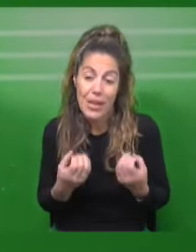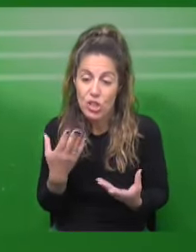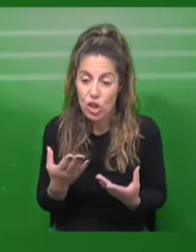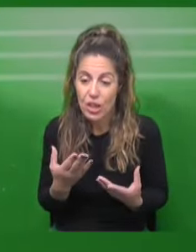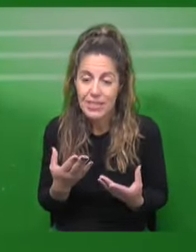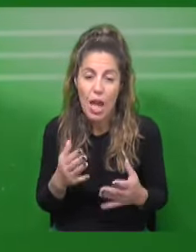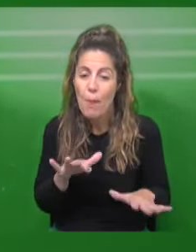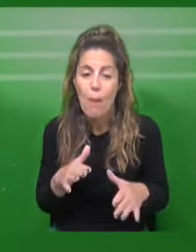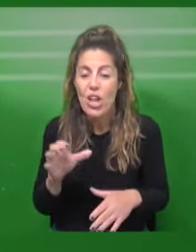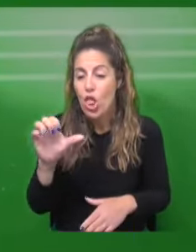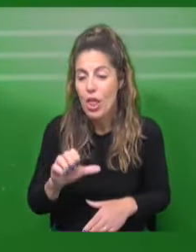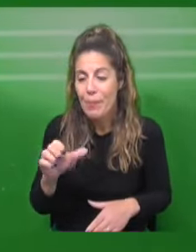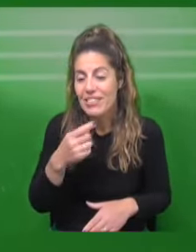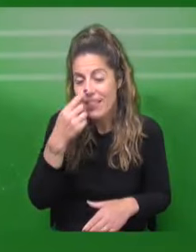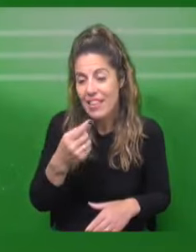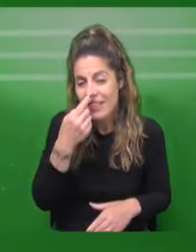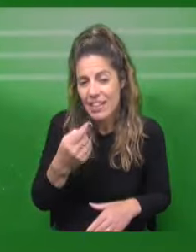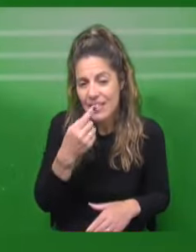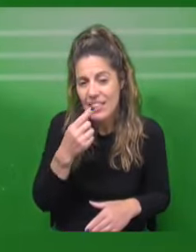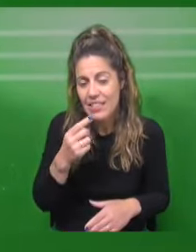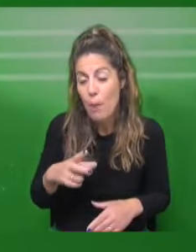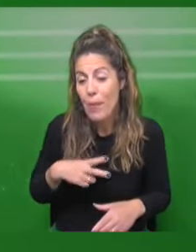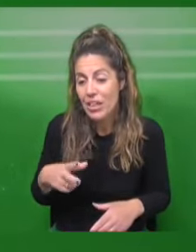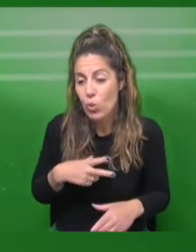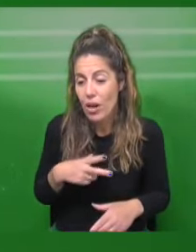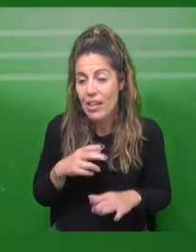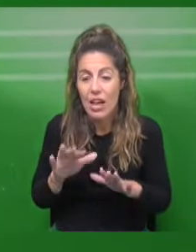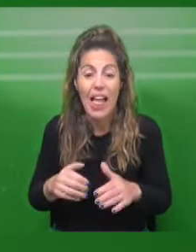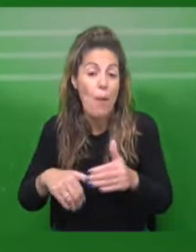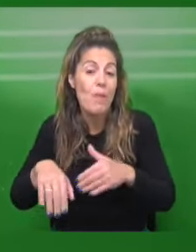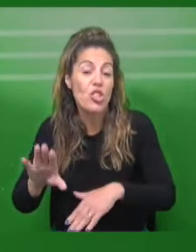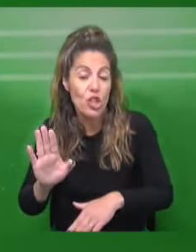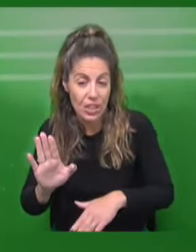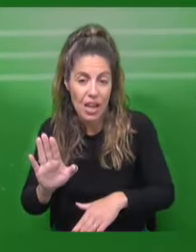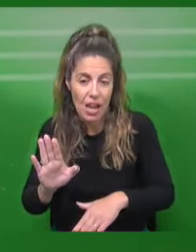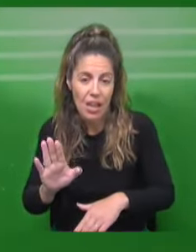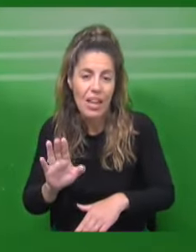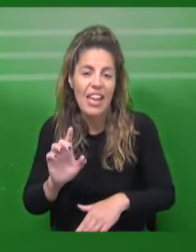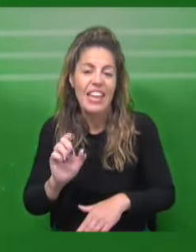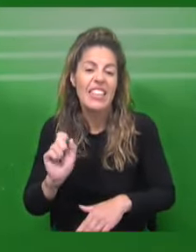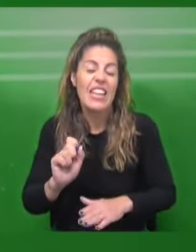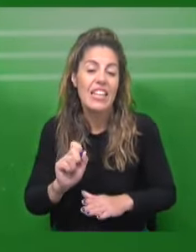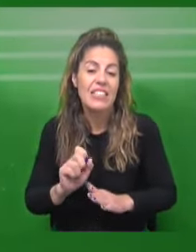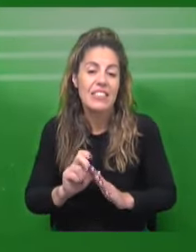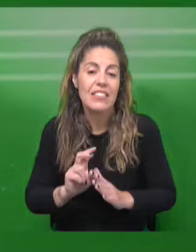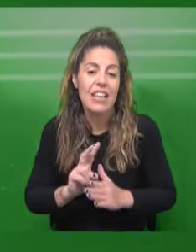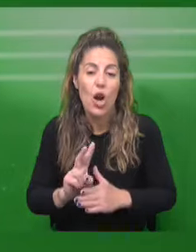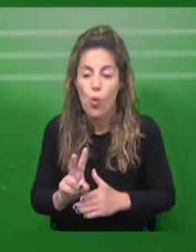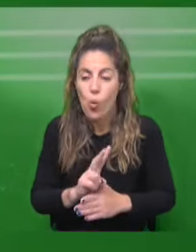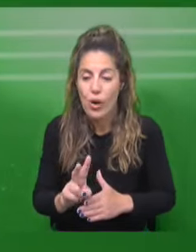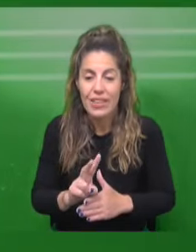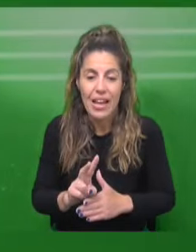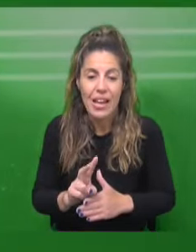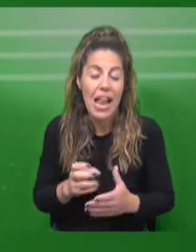más o menos corporativas de intereses particulares van a quedar en mayoría y quienes resguardan este la expresión del